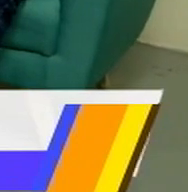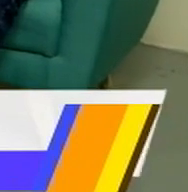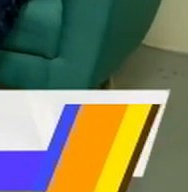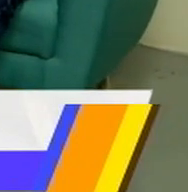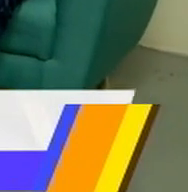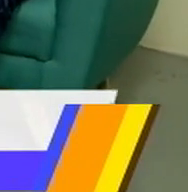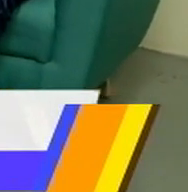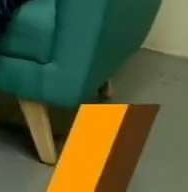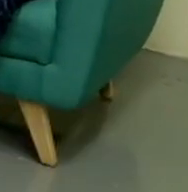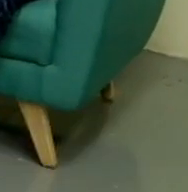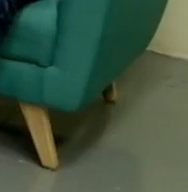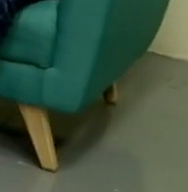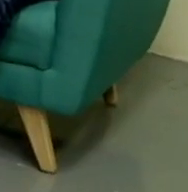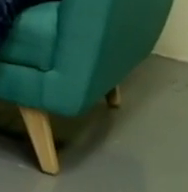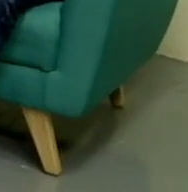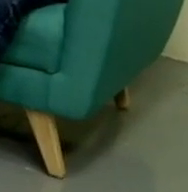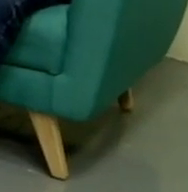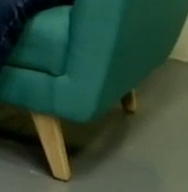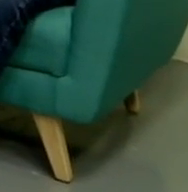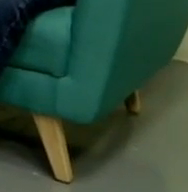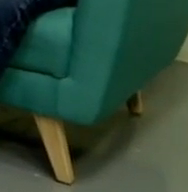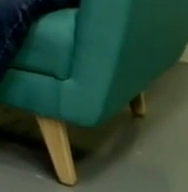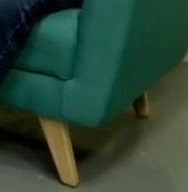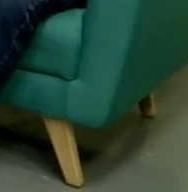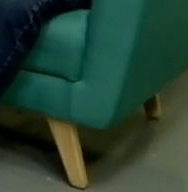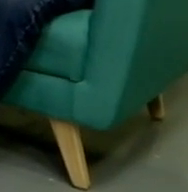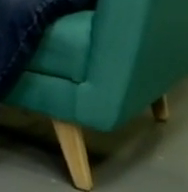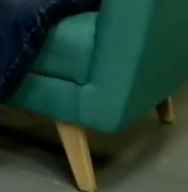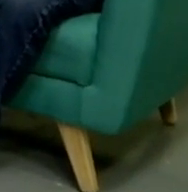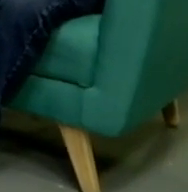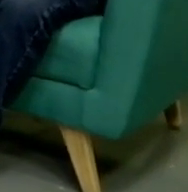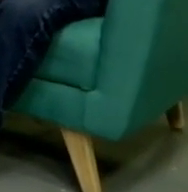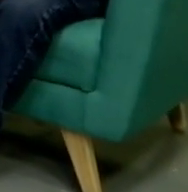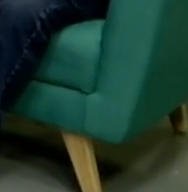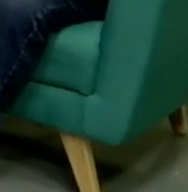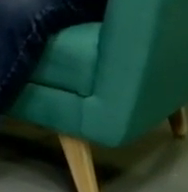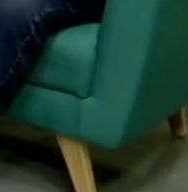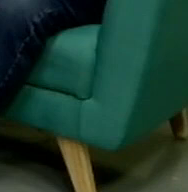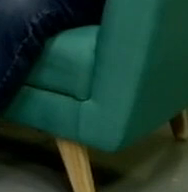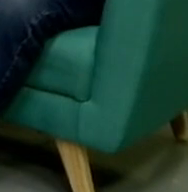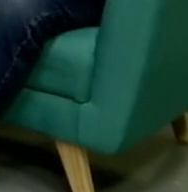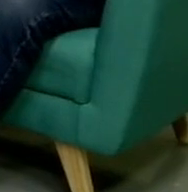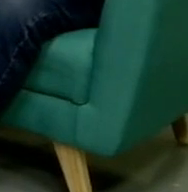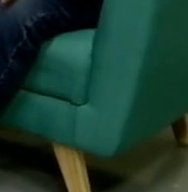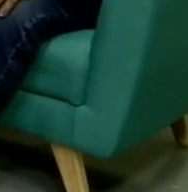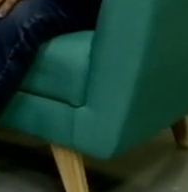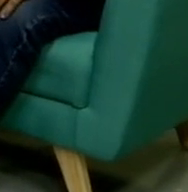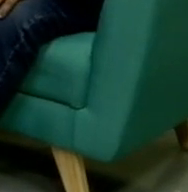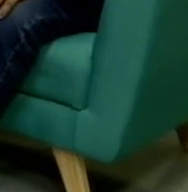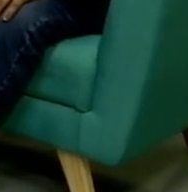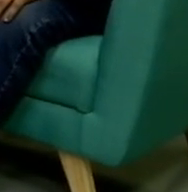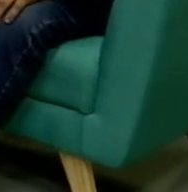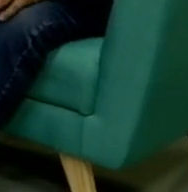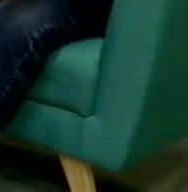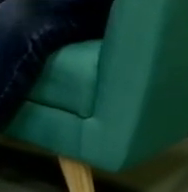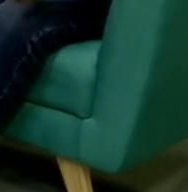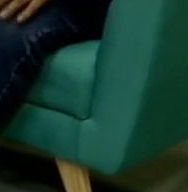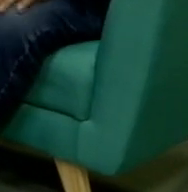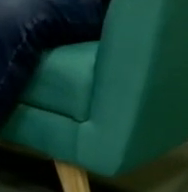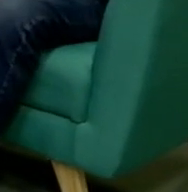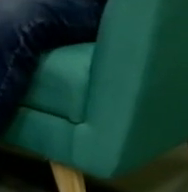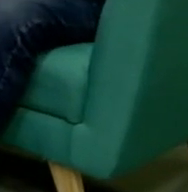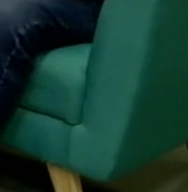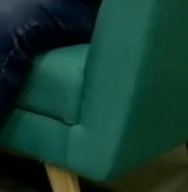algunas bebidas para disfrutar de la noche o el fin de semana. Reunión de amigos y cómo preparar cócteles. Mañana vamos a tener diferentes opciones aquí en nuestro